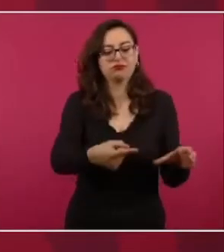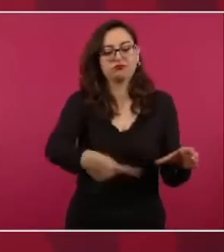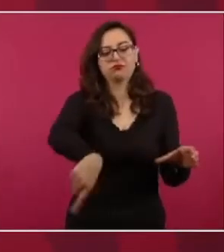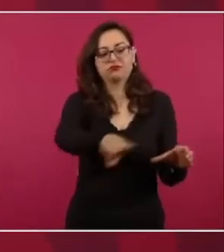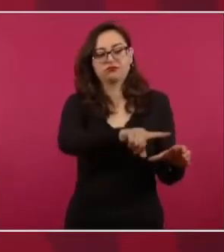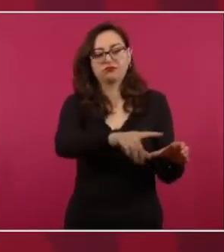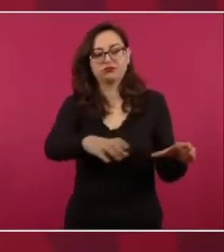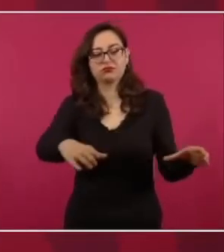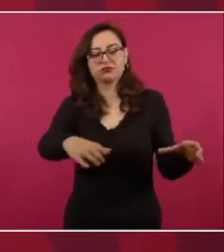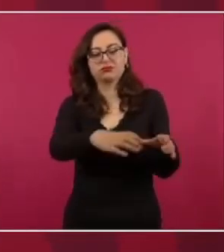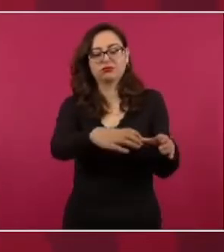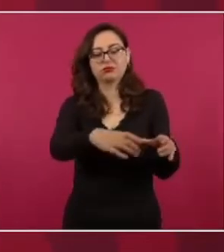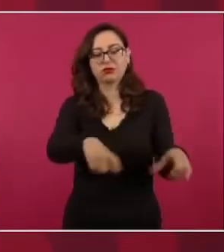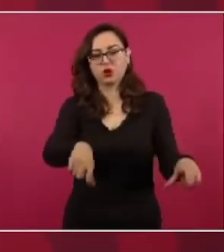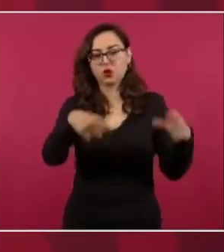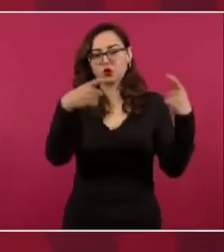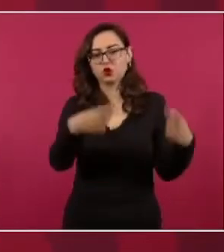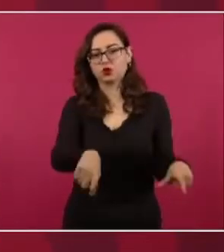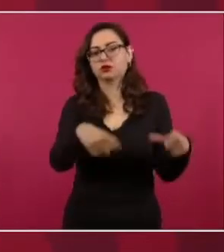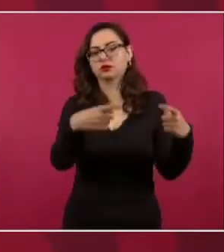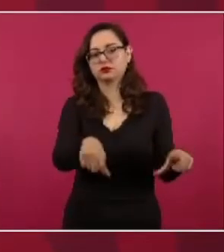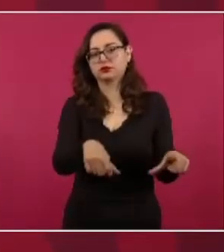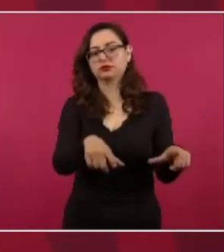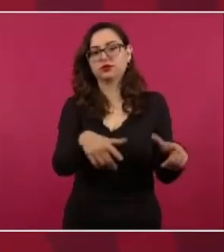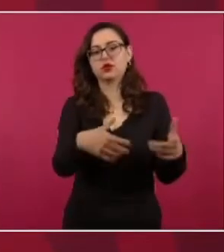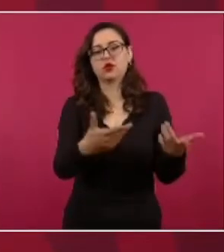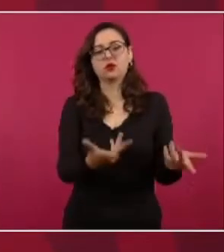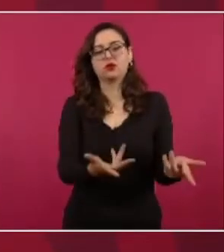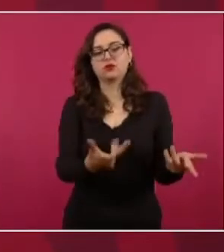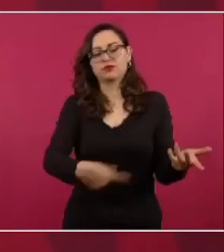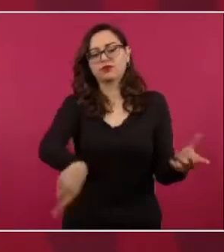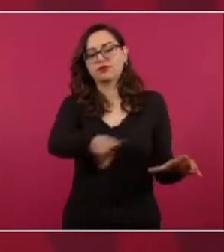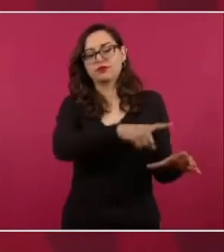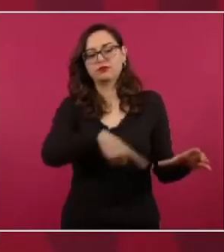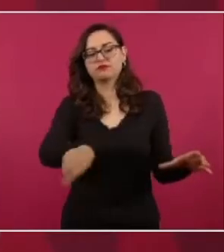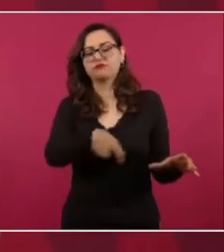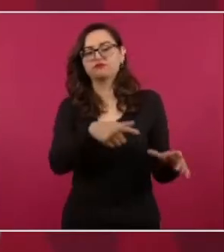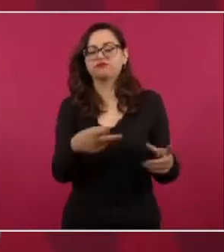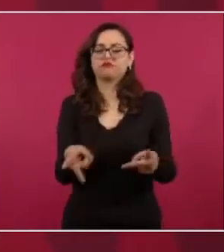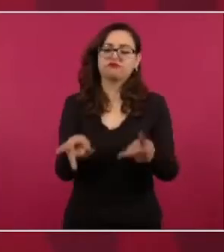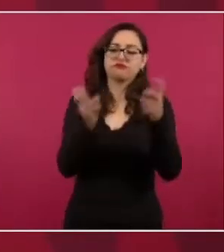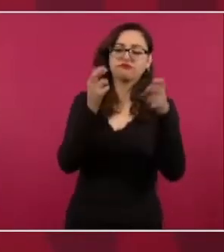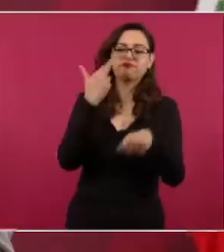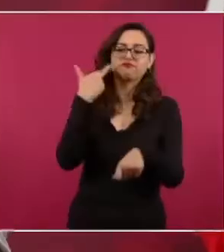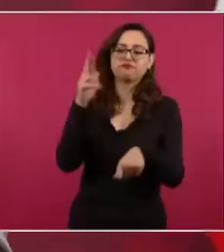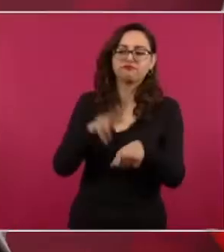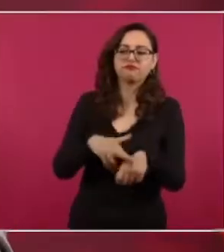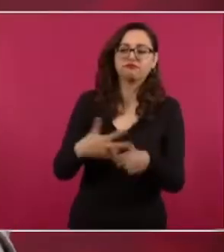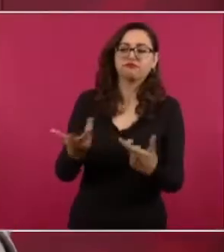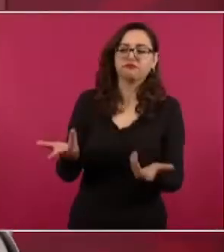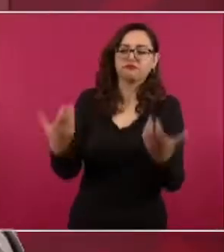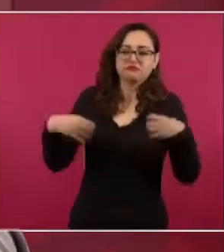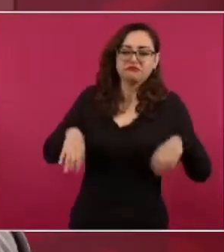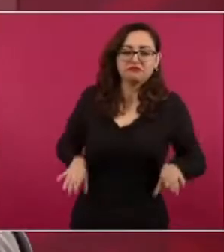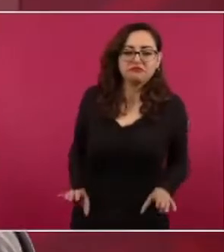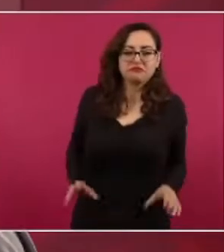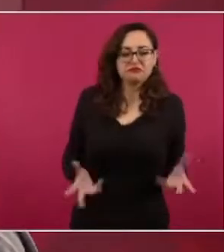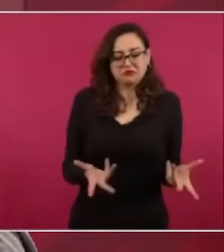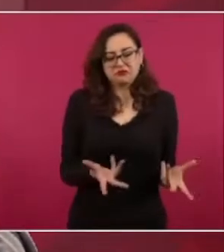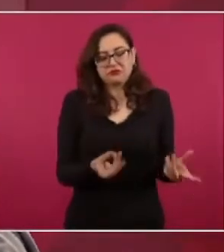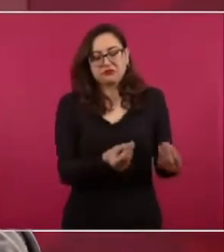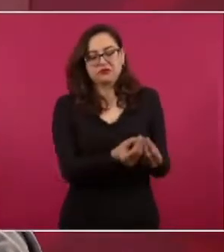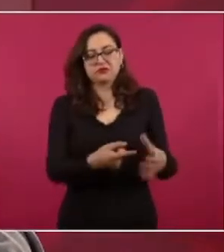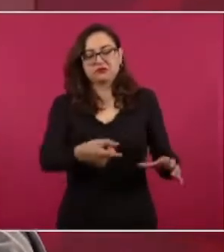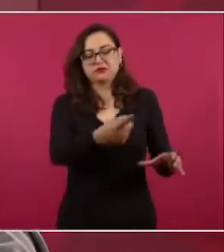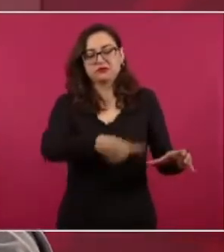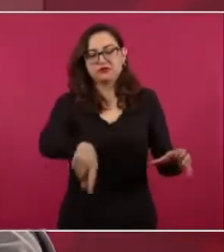de la oligarquía, de los que se dedicaban a saquear, a robar, pues están inconformes